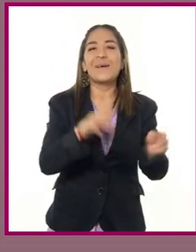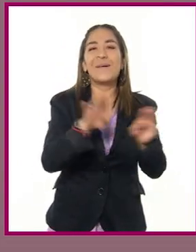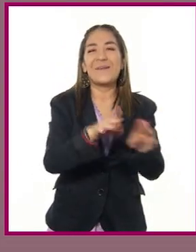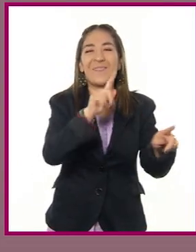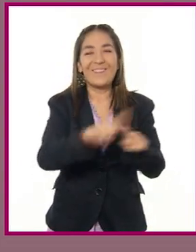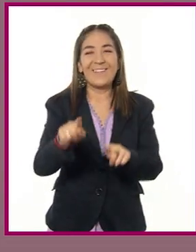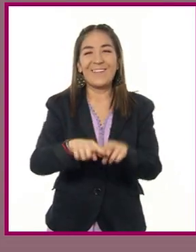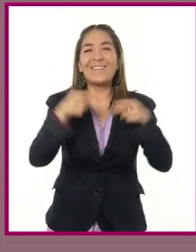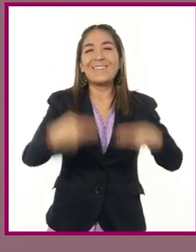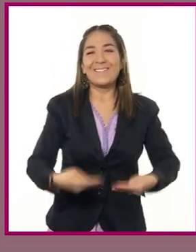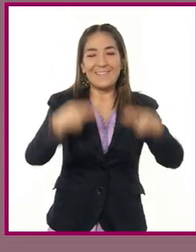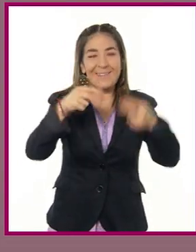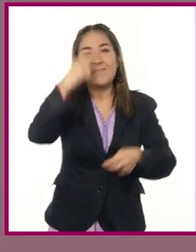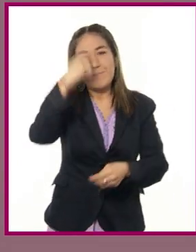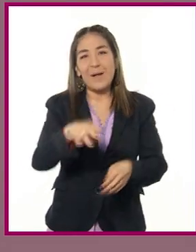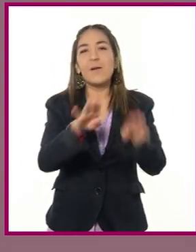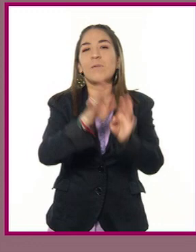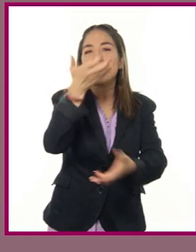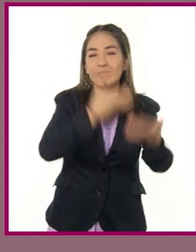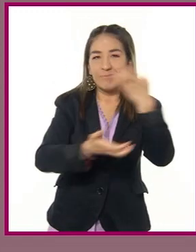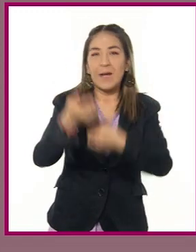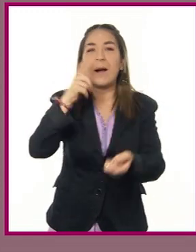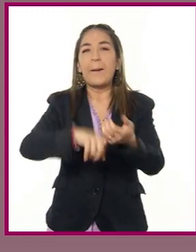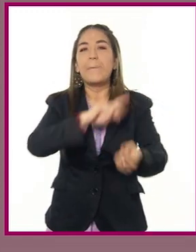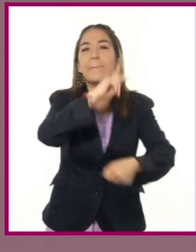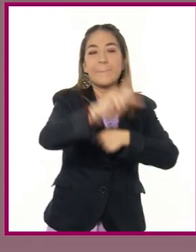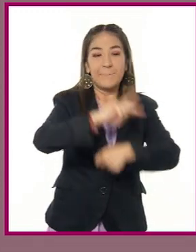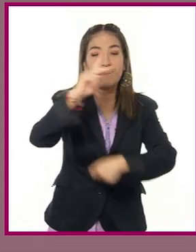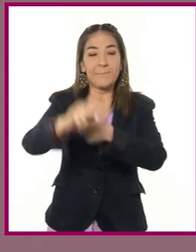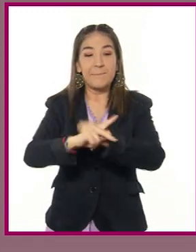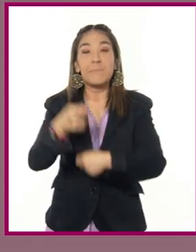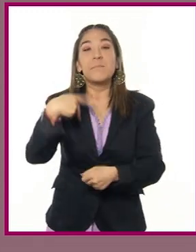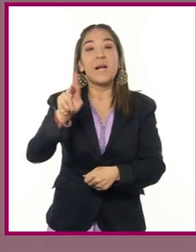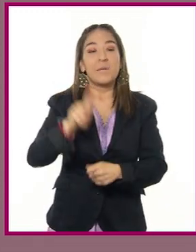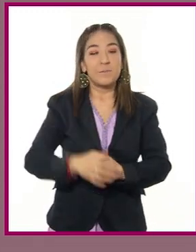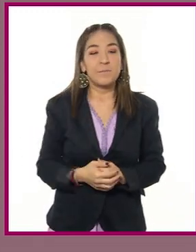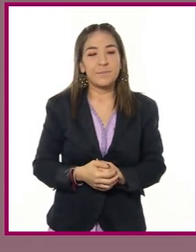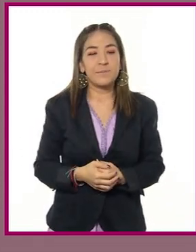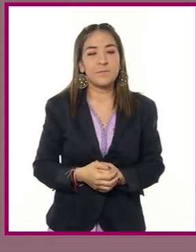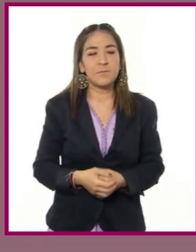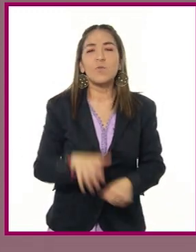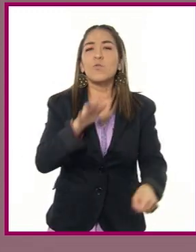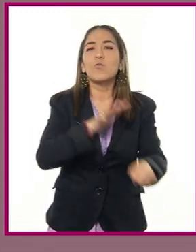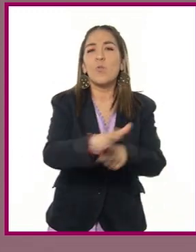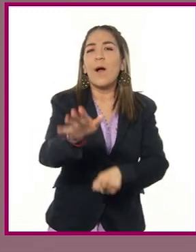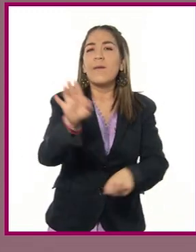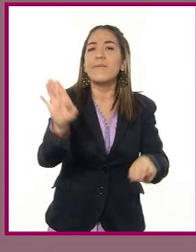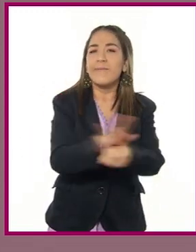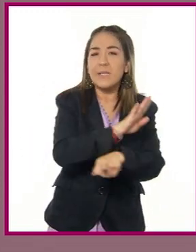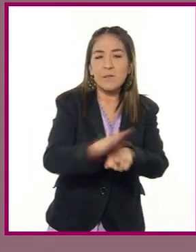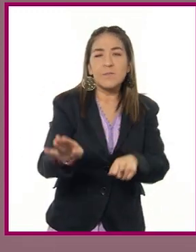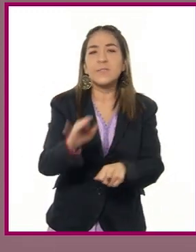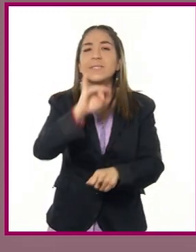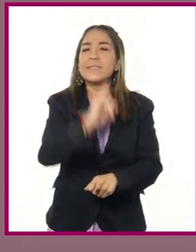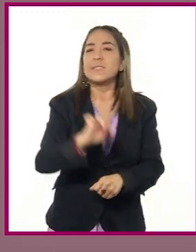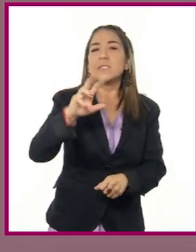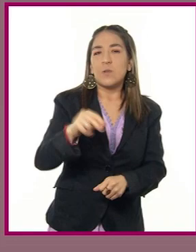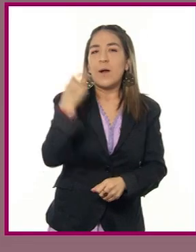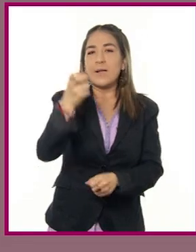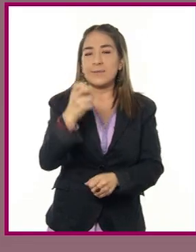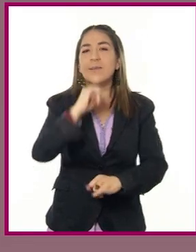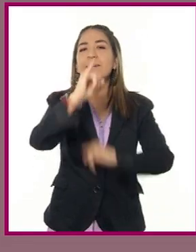en las negociaciones de comercio entre los países. Pero, ¿cuáles son las ventajas y desventajas del comercio